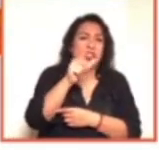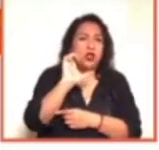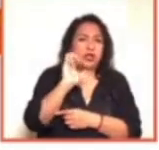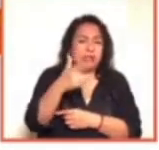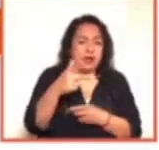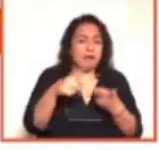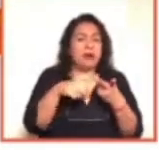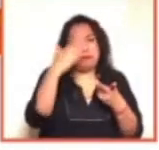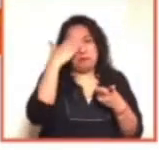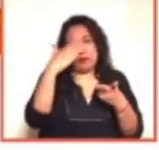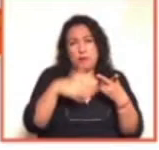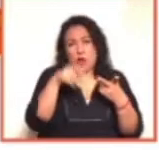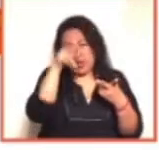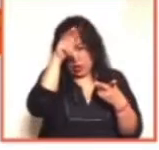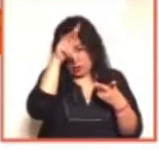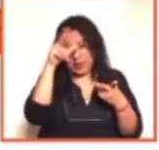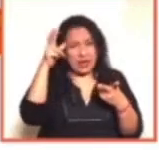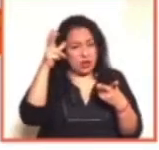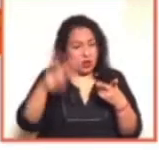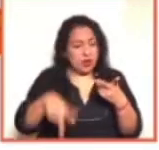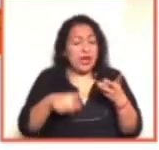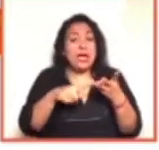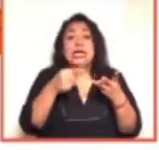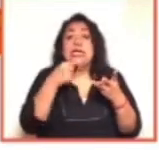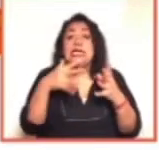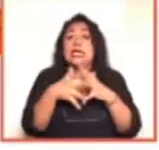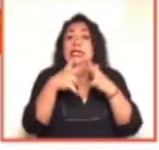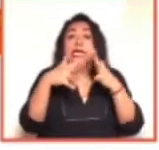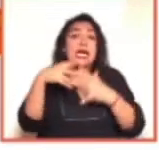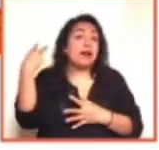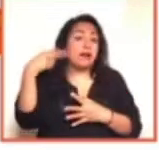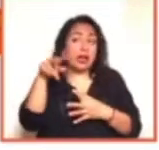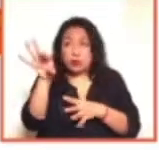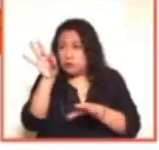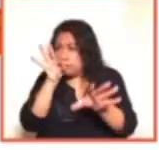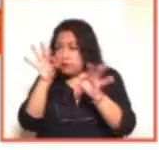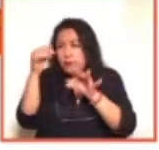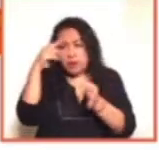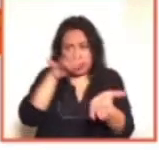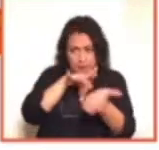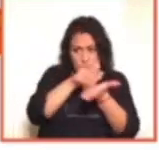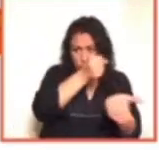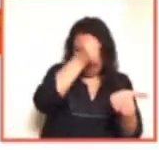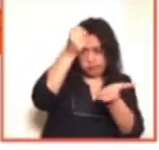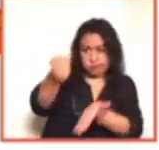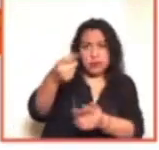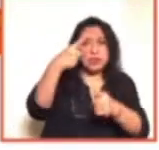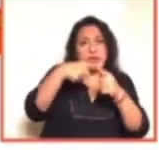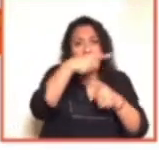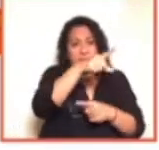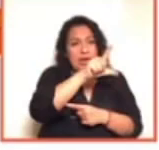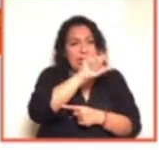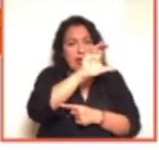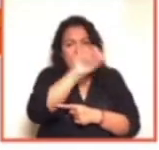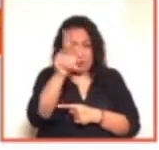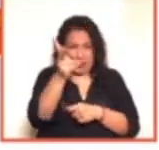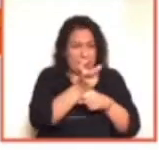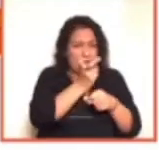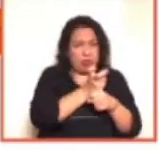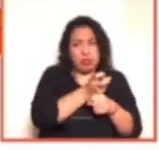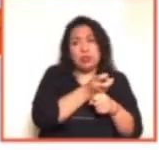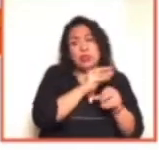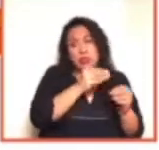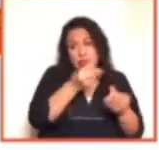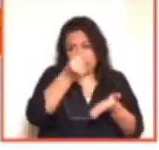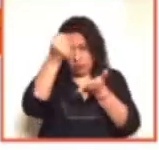de Hidalgo y Niñas de la Guerra de Veracruz fueron las elegidas para obtener el apoyo económico que otorga La Capilla en esta convocatoria gracias al